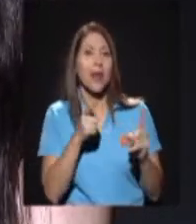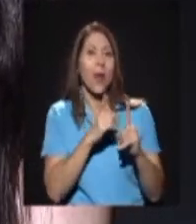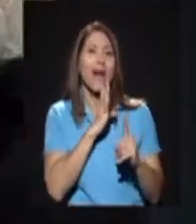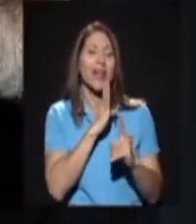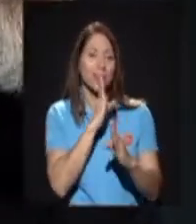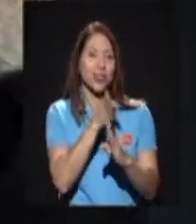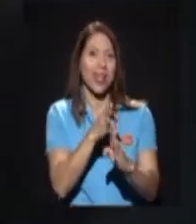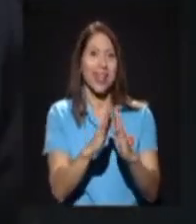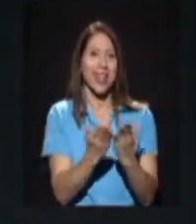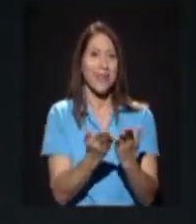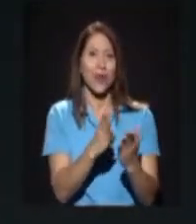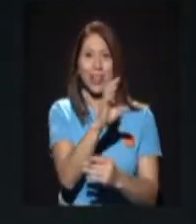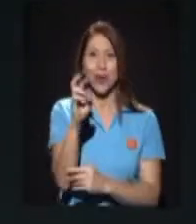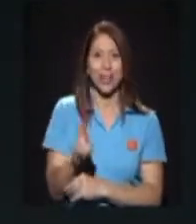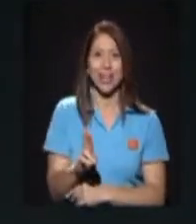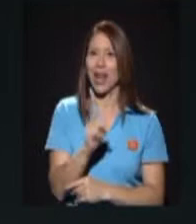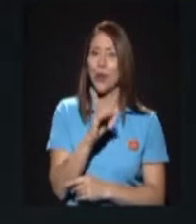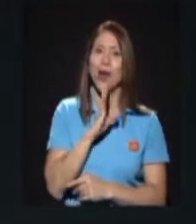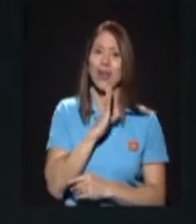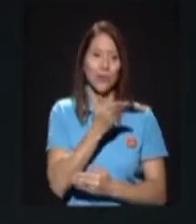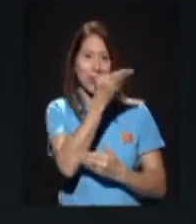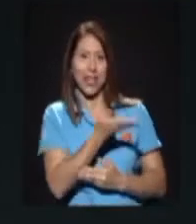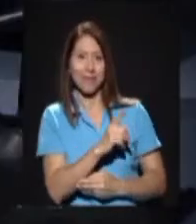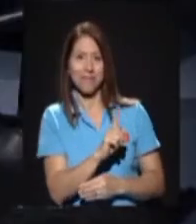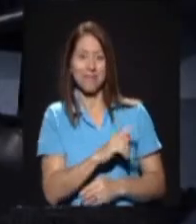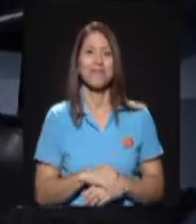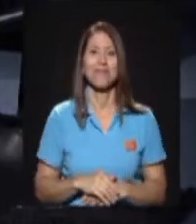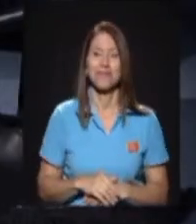¿no? Y de Costa Rica, no de Laura.